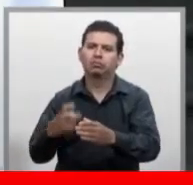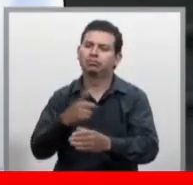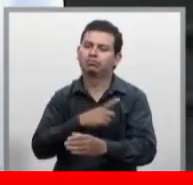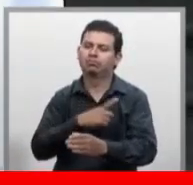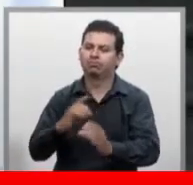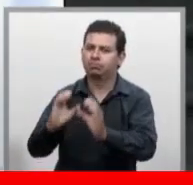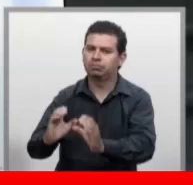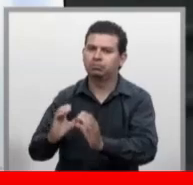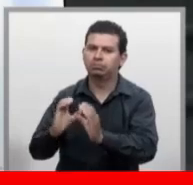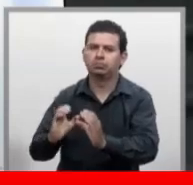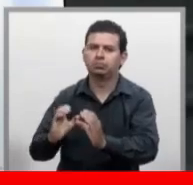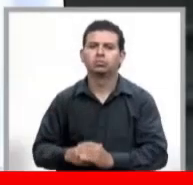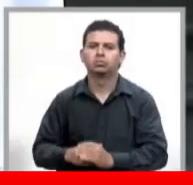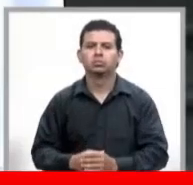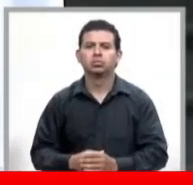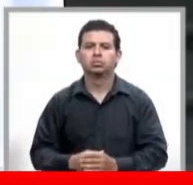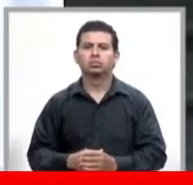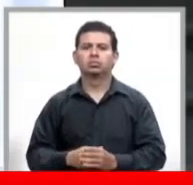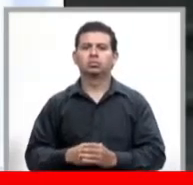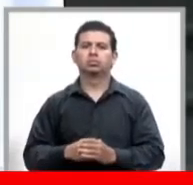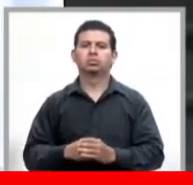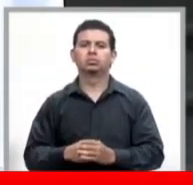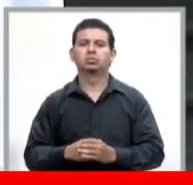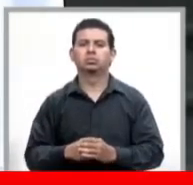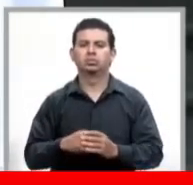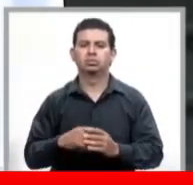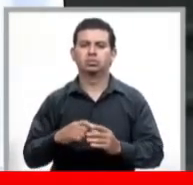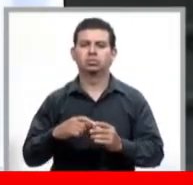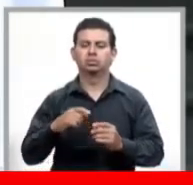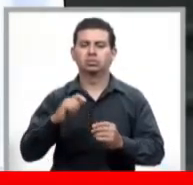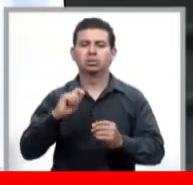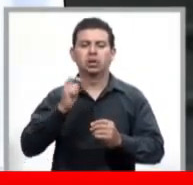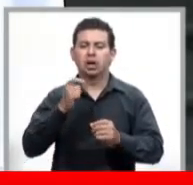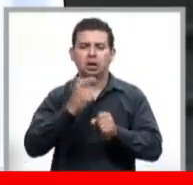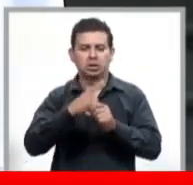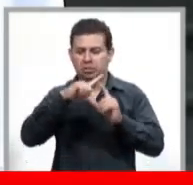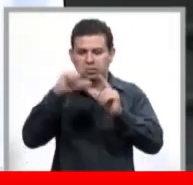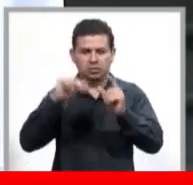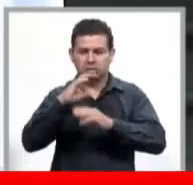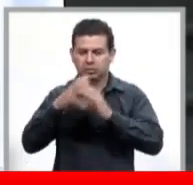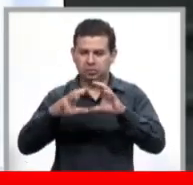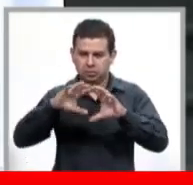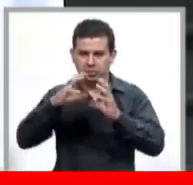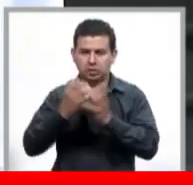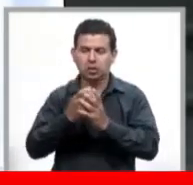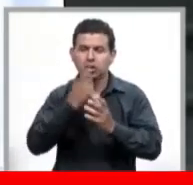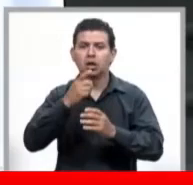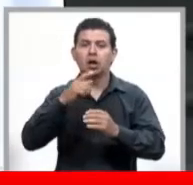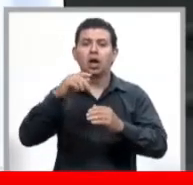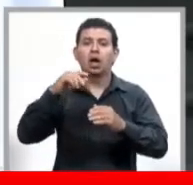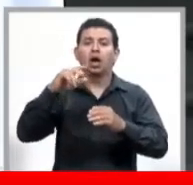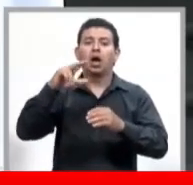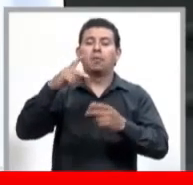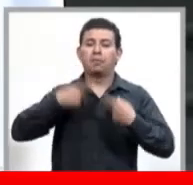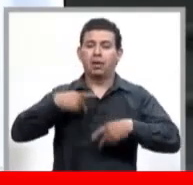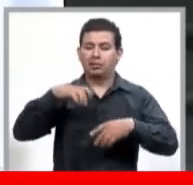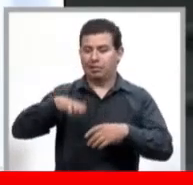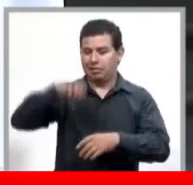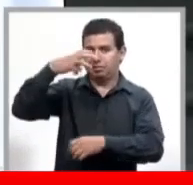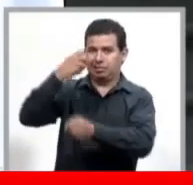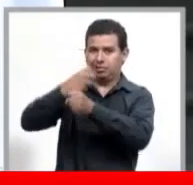mundial, el número de defunciones de adultos mayores es de más del 80%.